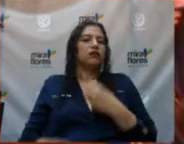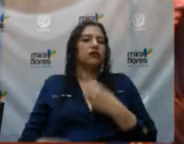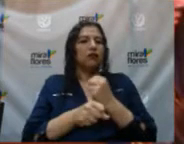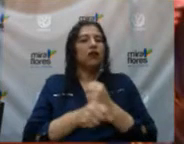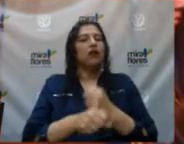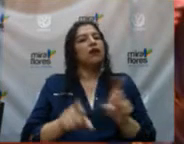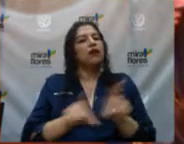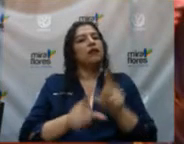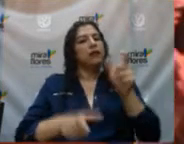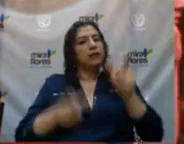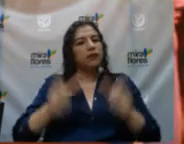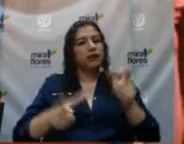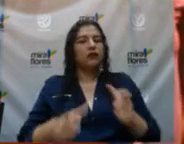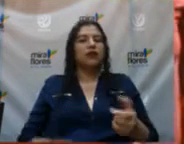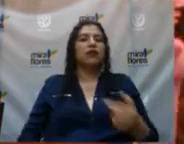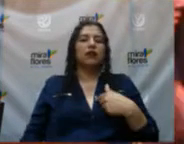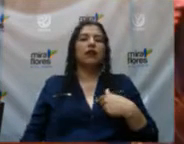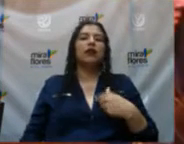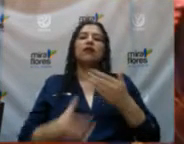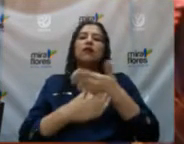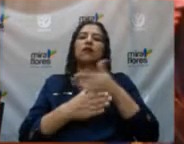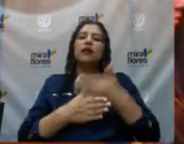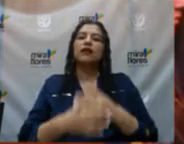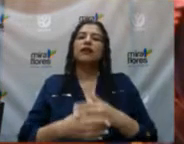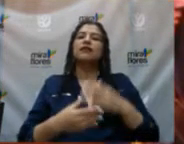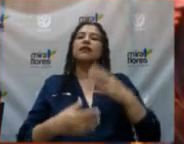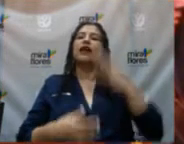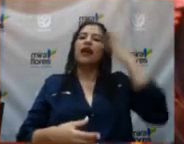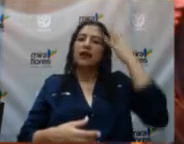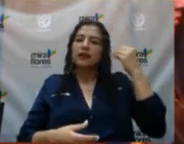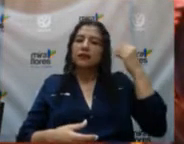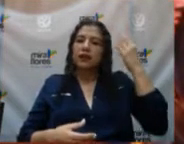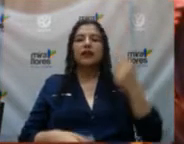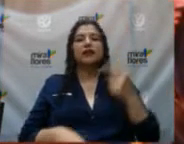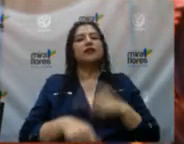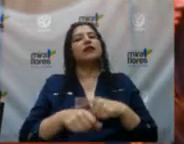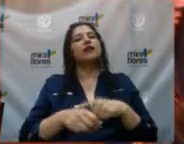personas con las que compartimos vivencias y experiencias